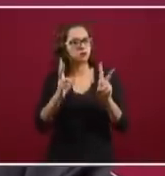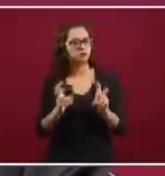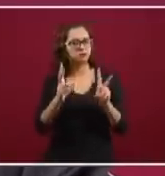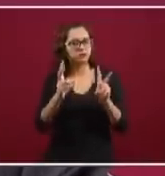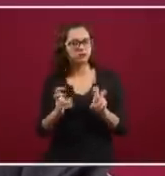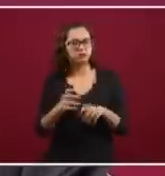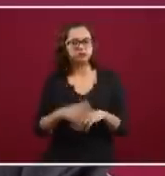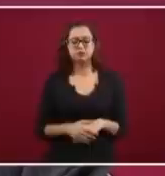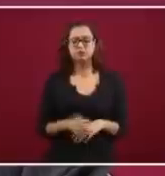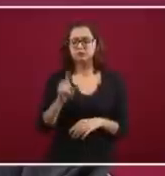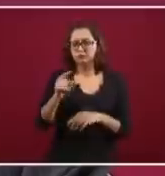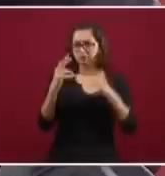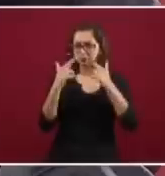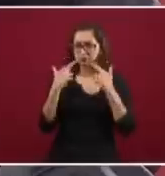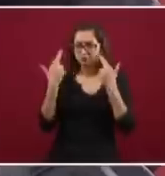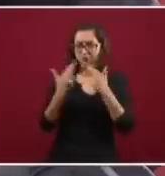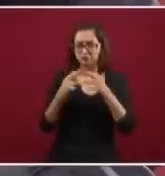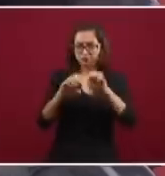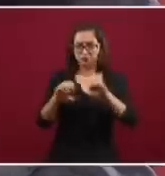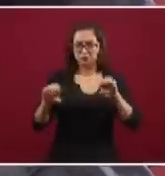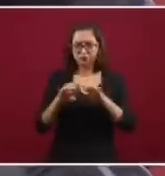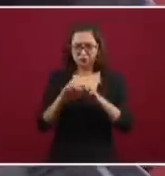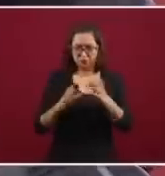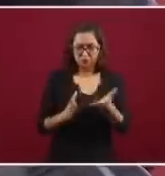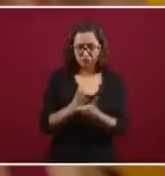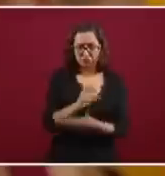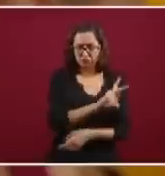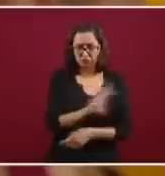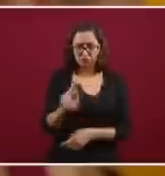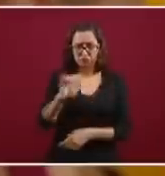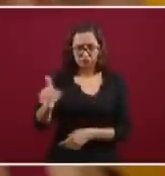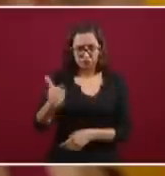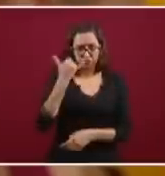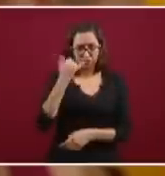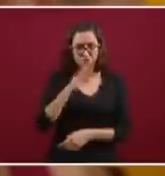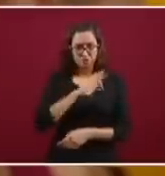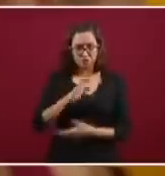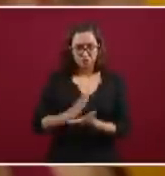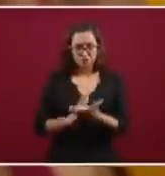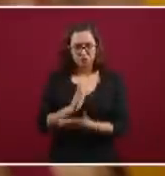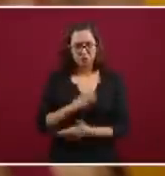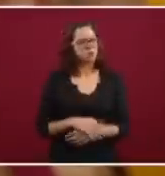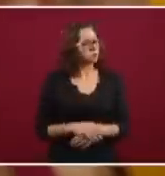sus reuniones de gabinete se permite a los funcionarios entrar con teléfono? Sí, en algunos casos sí.